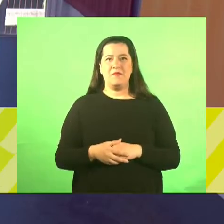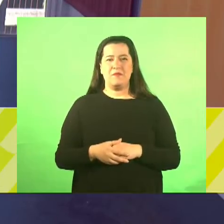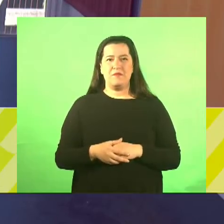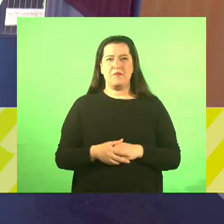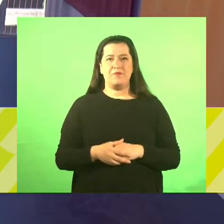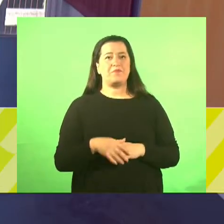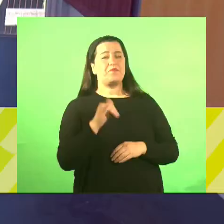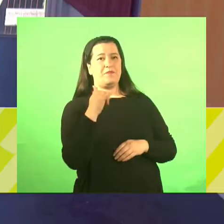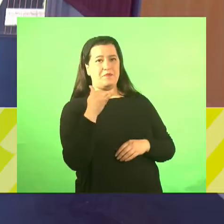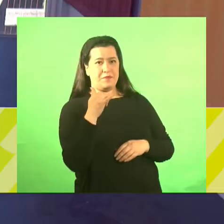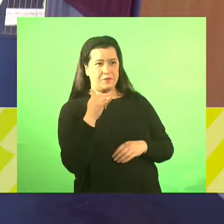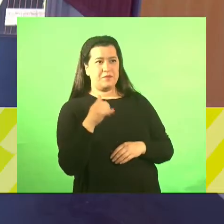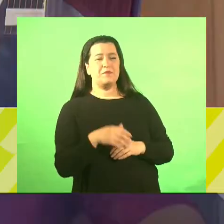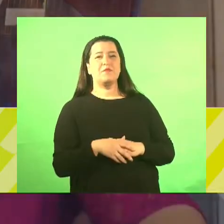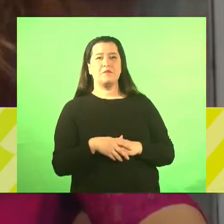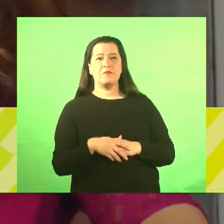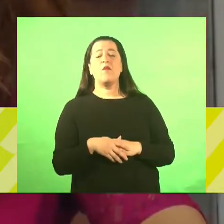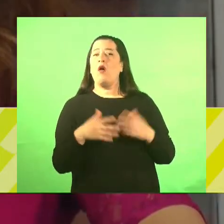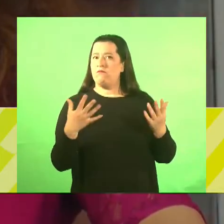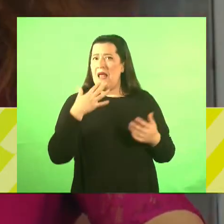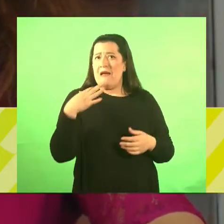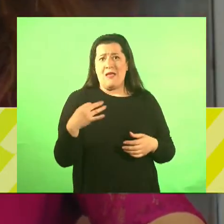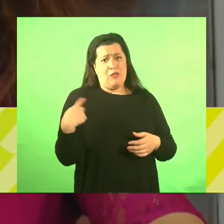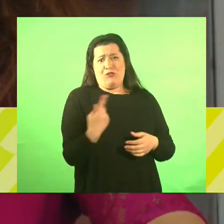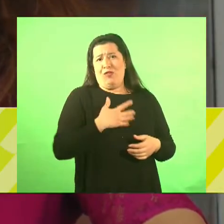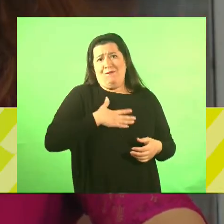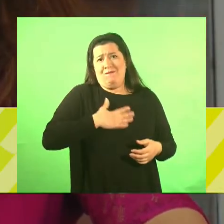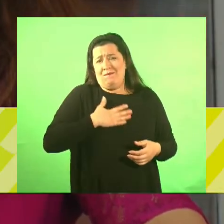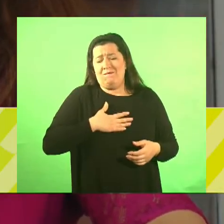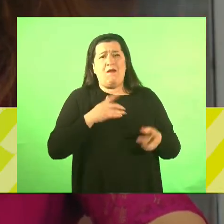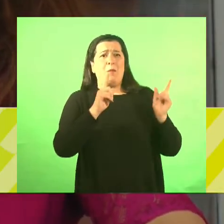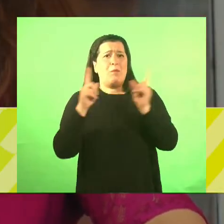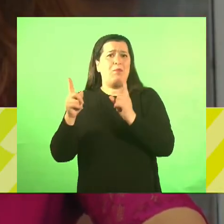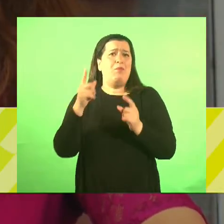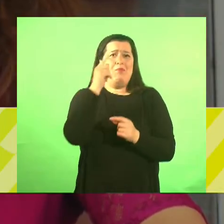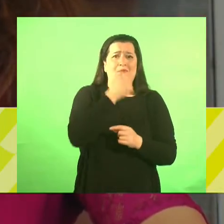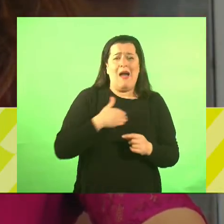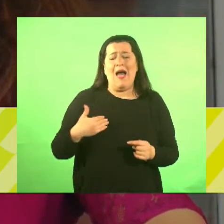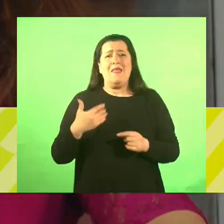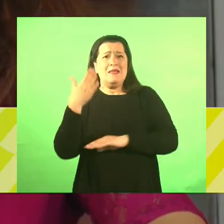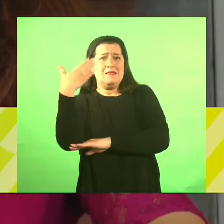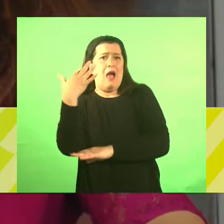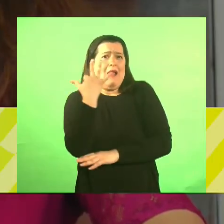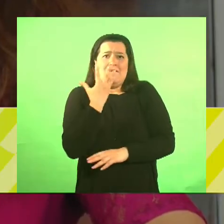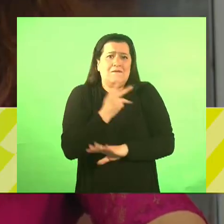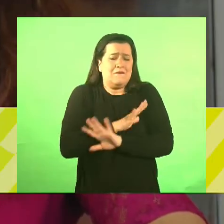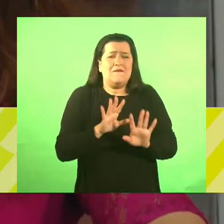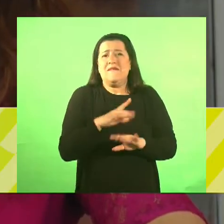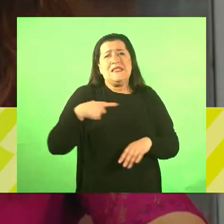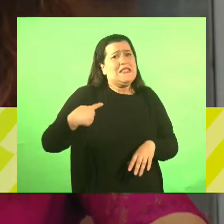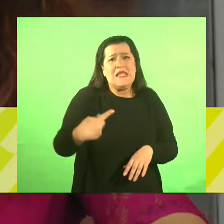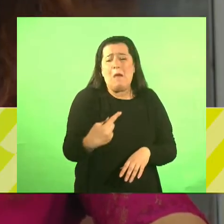política. Sí, es muy bien recibida esta política, estas charlas. Todo el